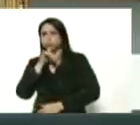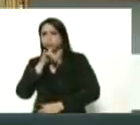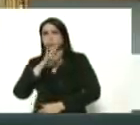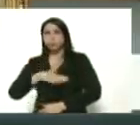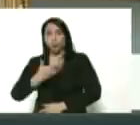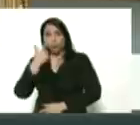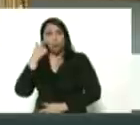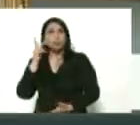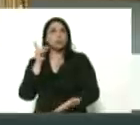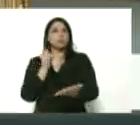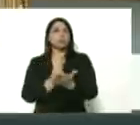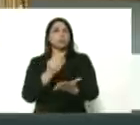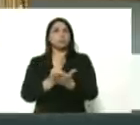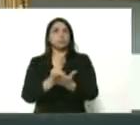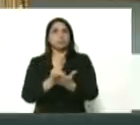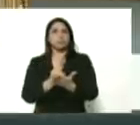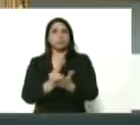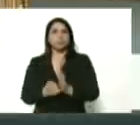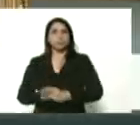pudimos precisamente